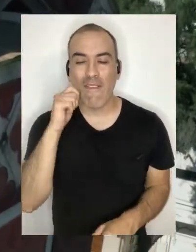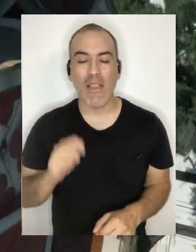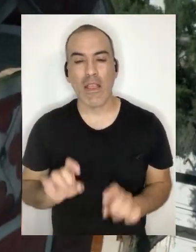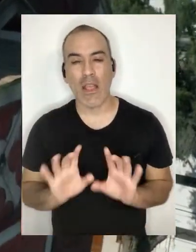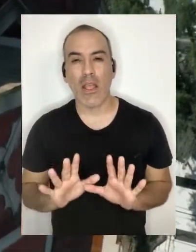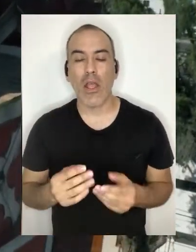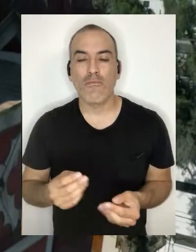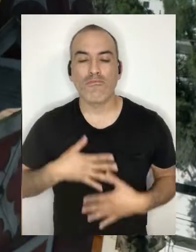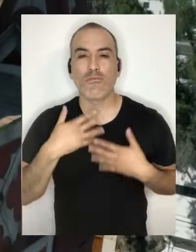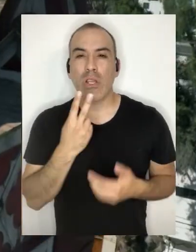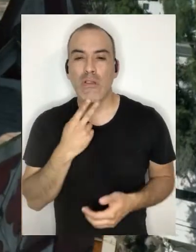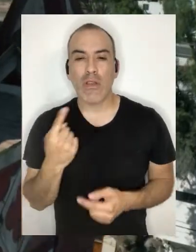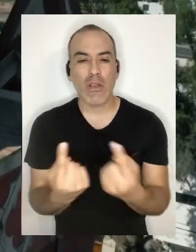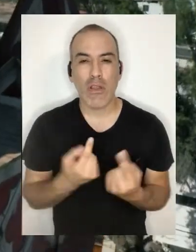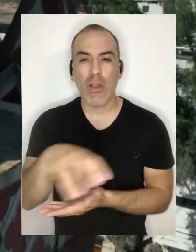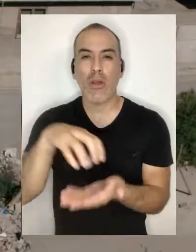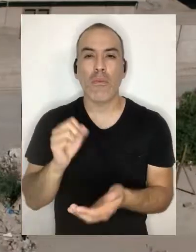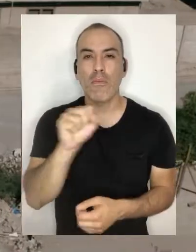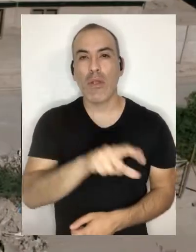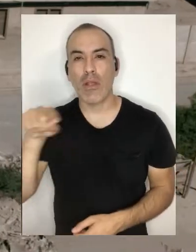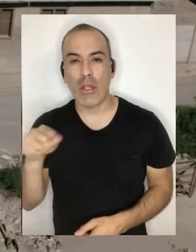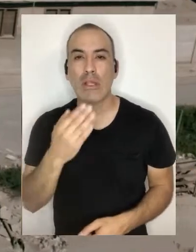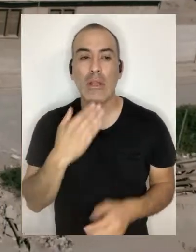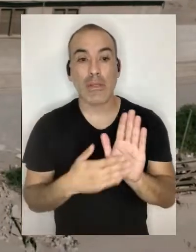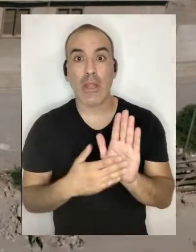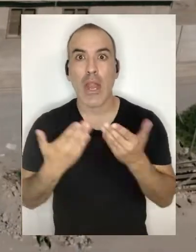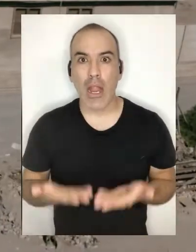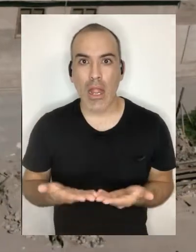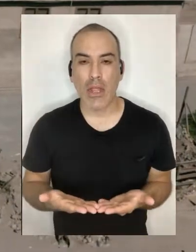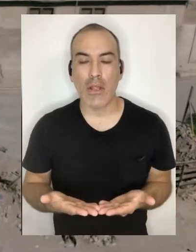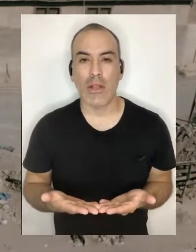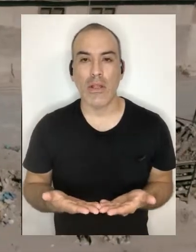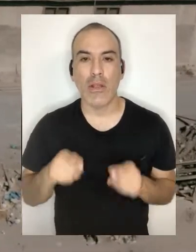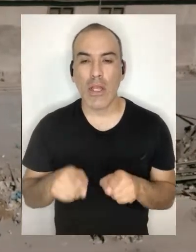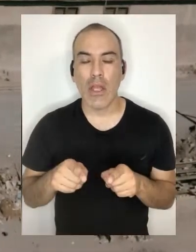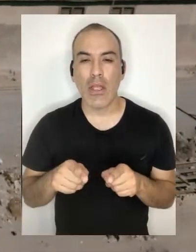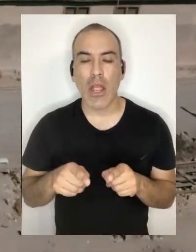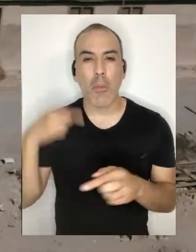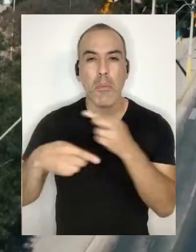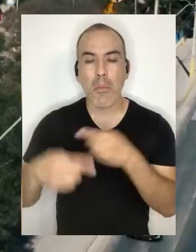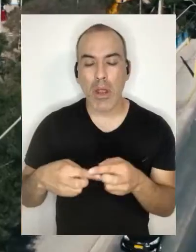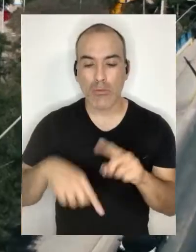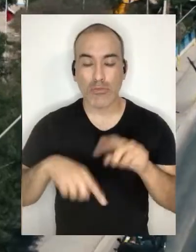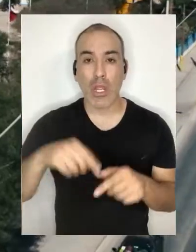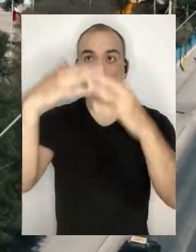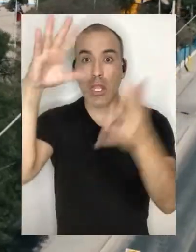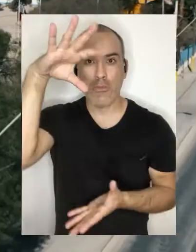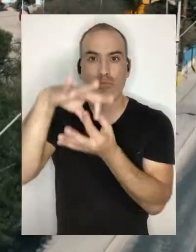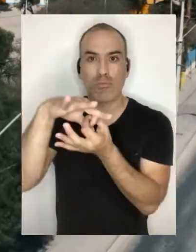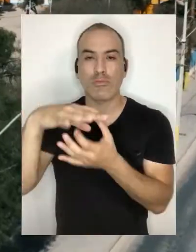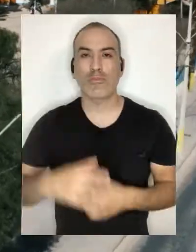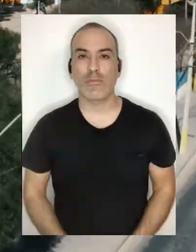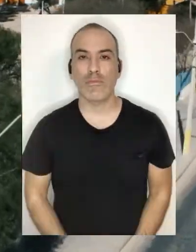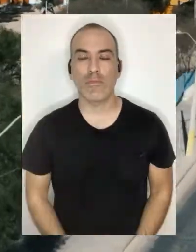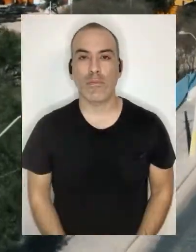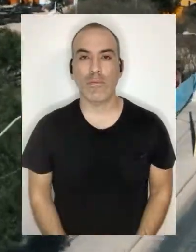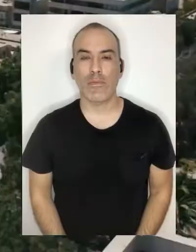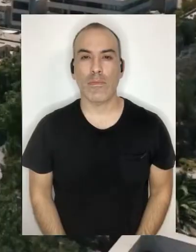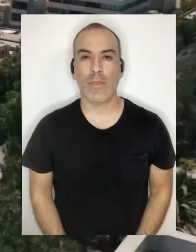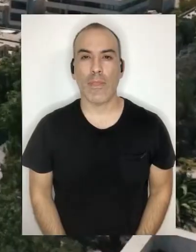vivencia del pueblo de Atacama y testimonio presente de un rico patrimonio que une lo celeste y lo terreno.